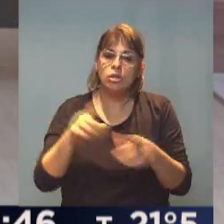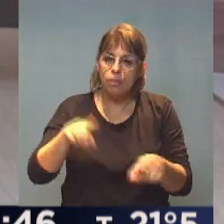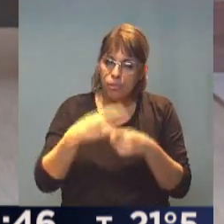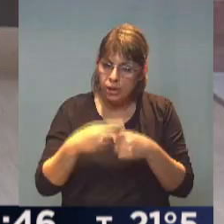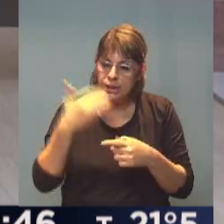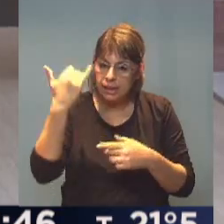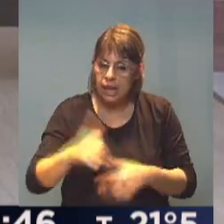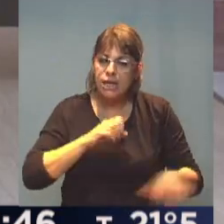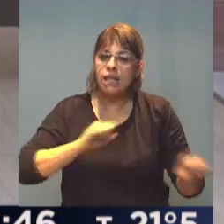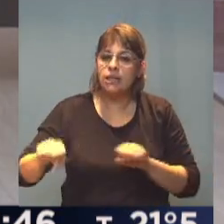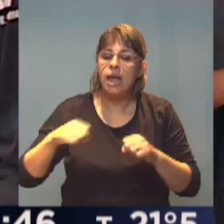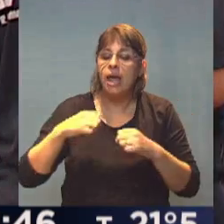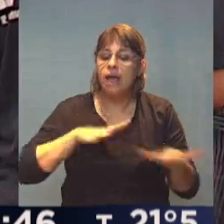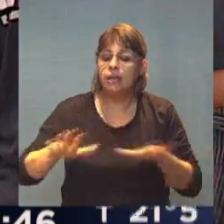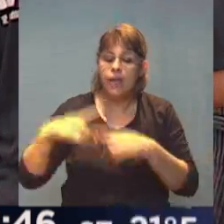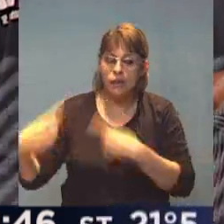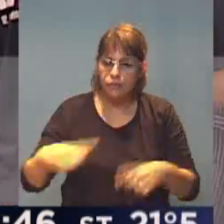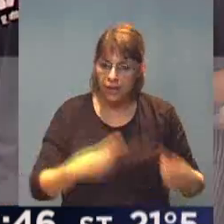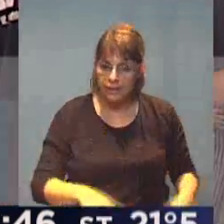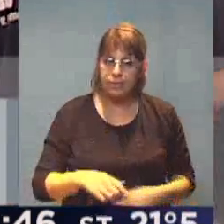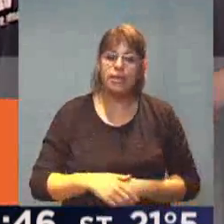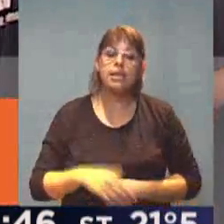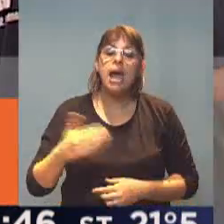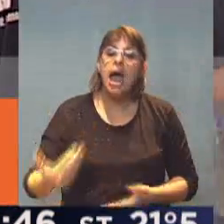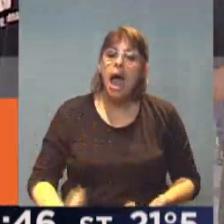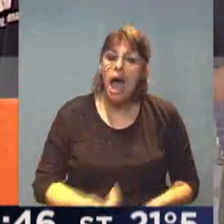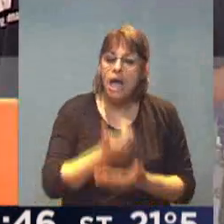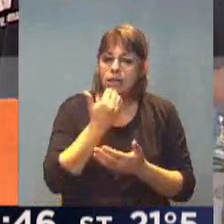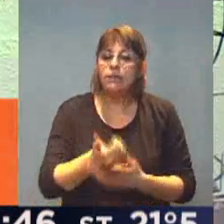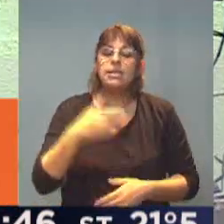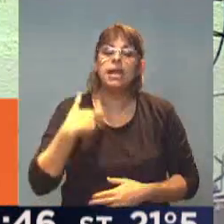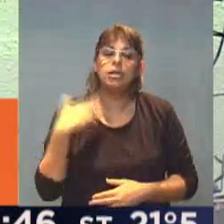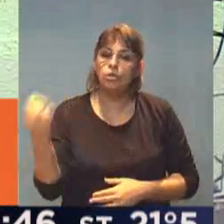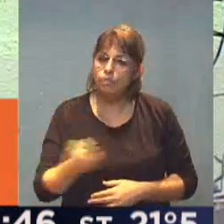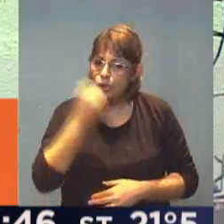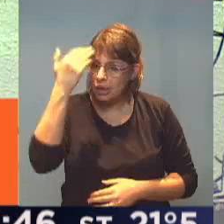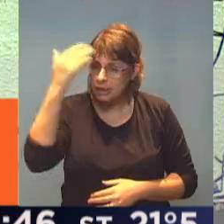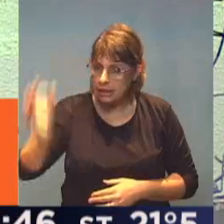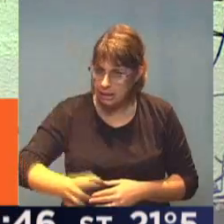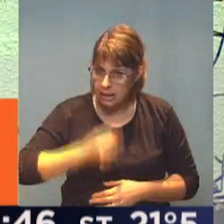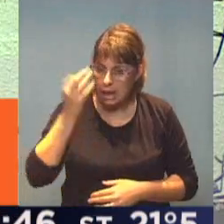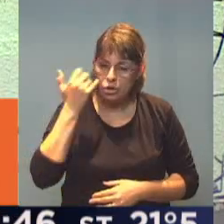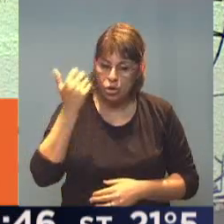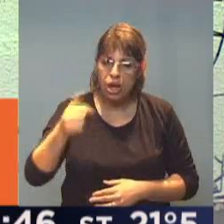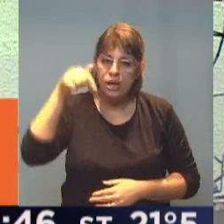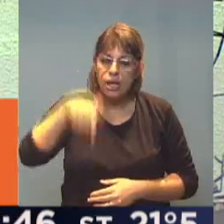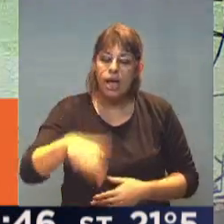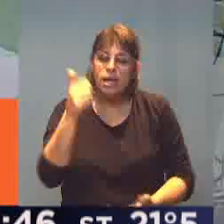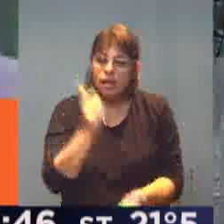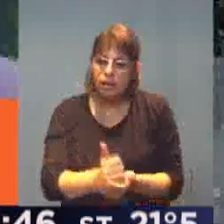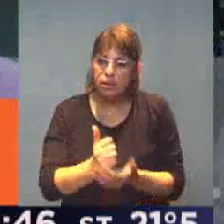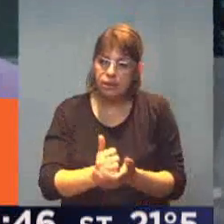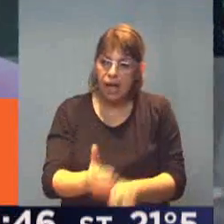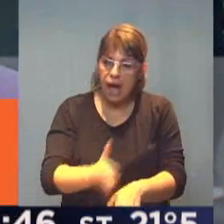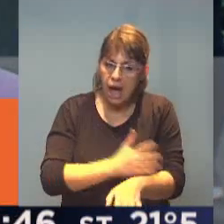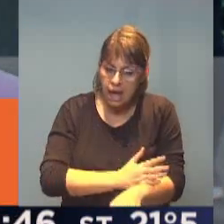realizarán diversas actividades. Bueno, para nosotros es un aniversario muy importante, son 15 años, como vos decís. Estamos acá haciendo la